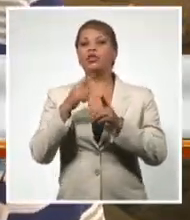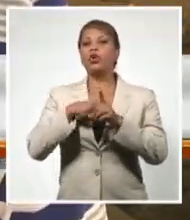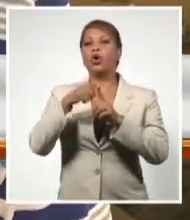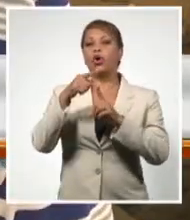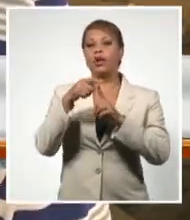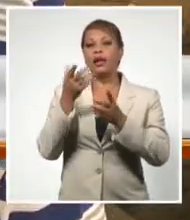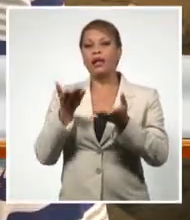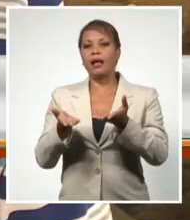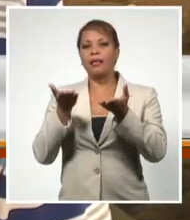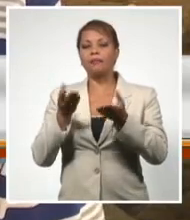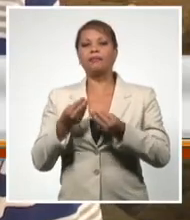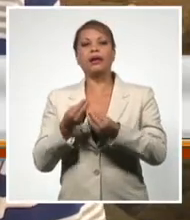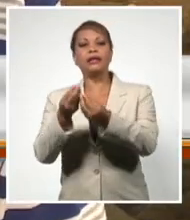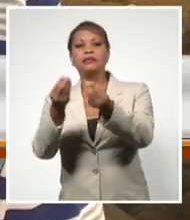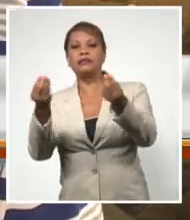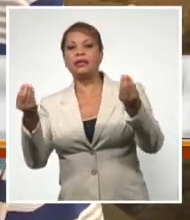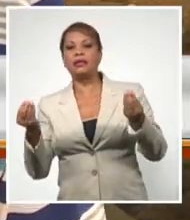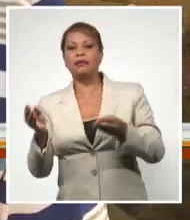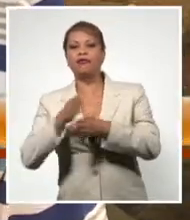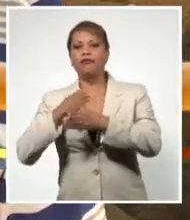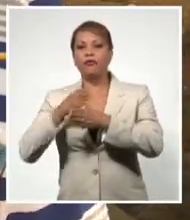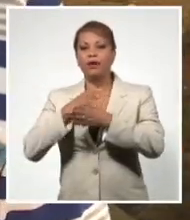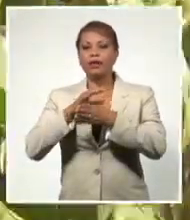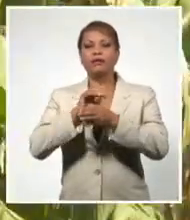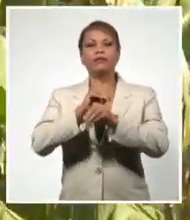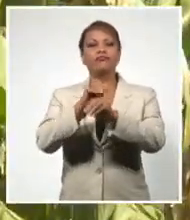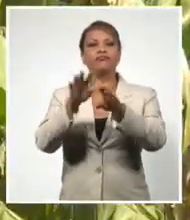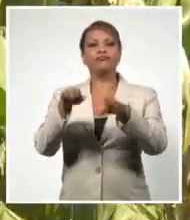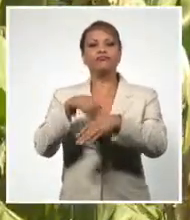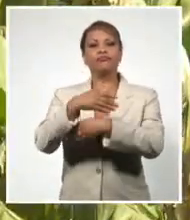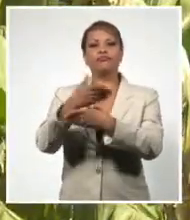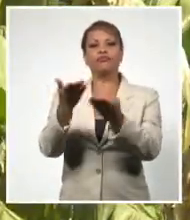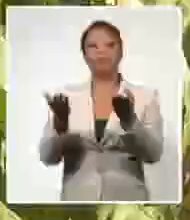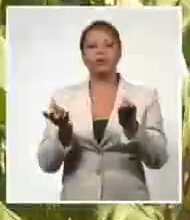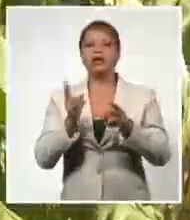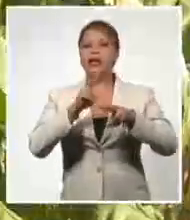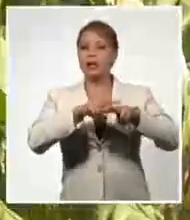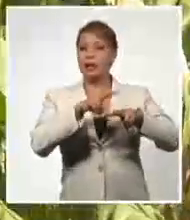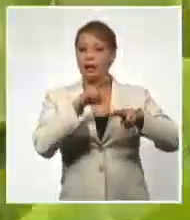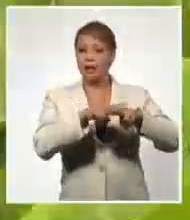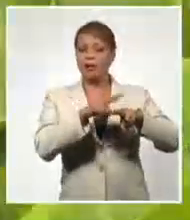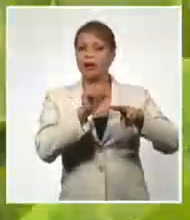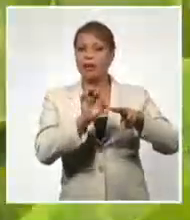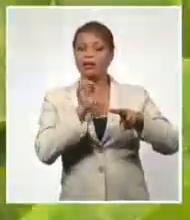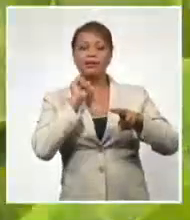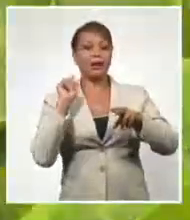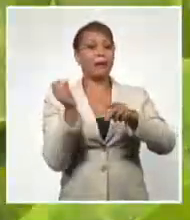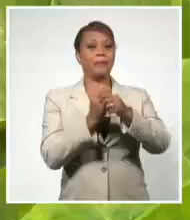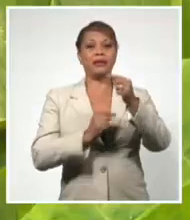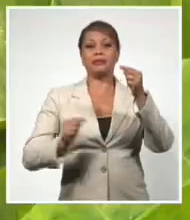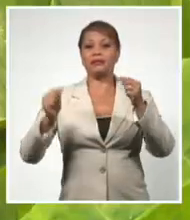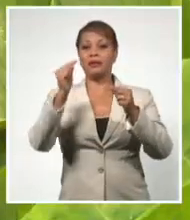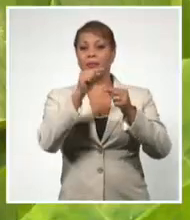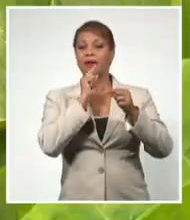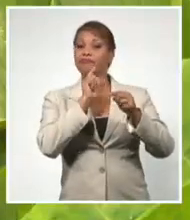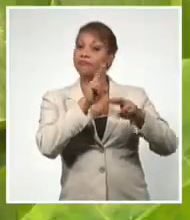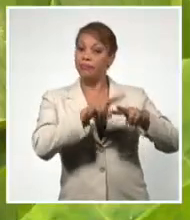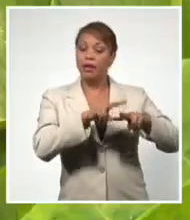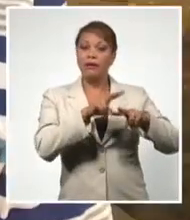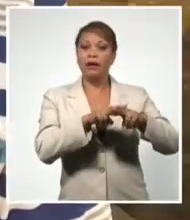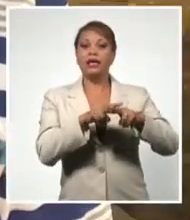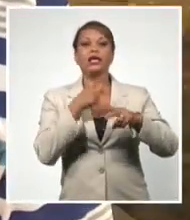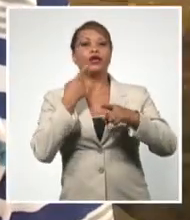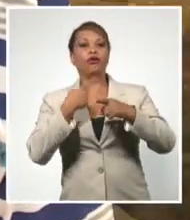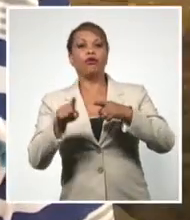entregar a los distintos destinos que tenemos nosotros, que es la capital del país, la cabecera provincial de la ciudad y Cárdenas.